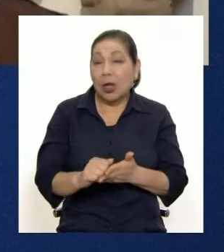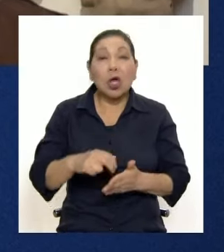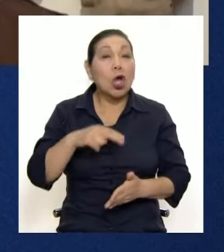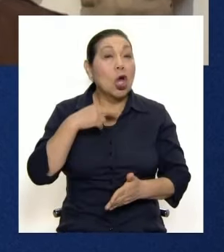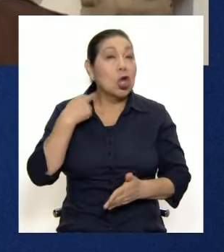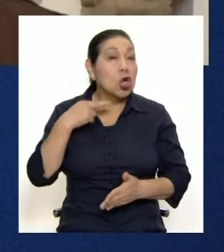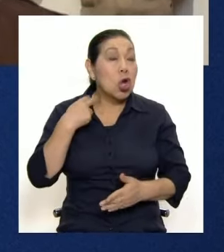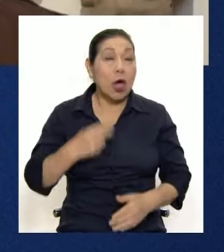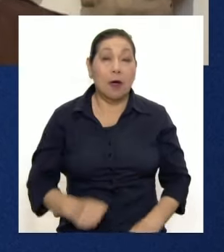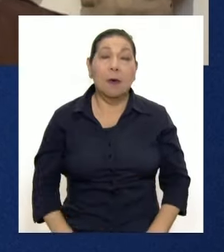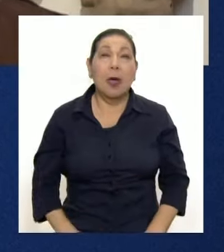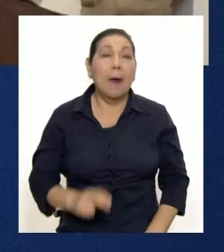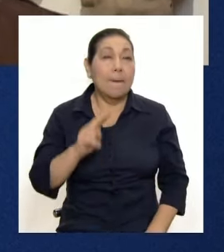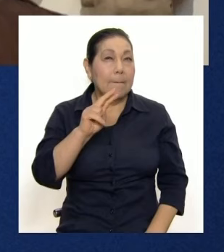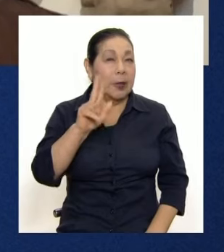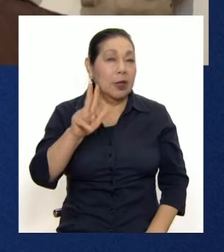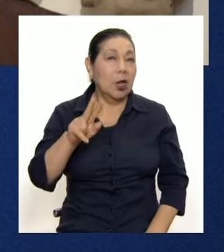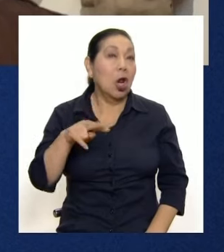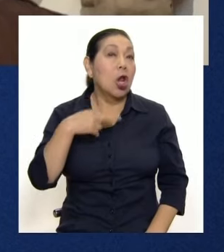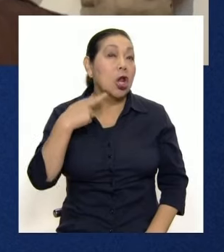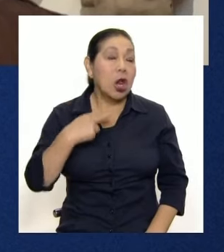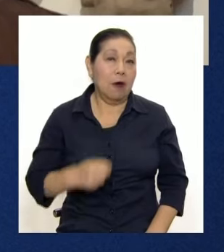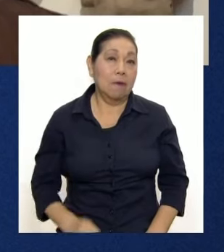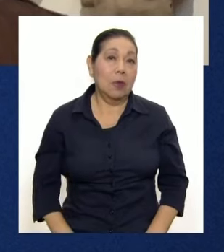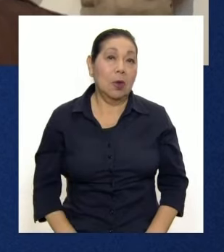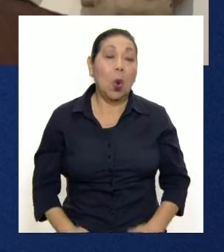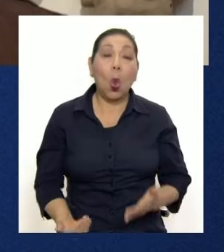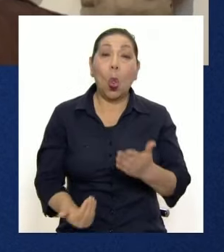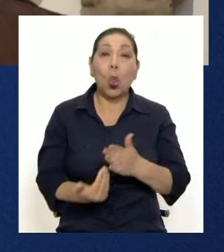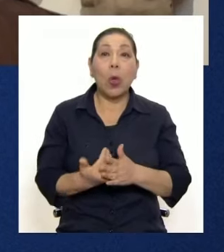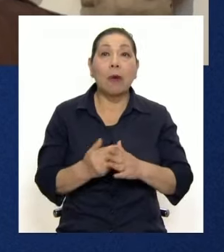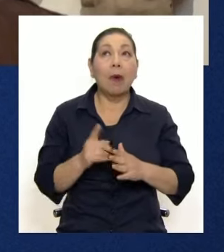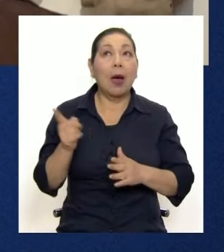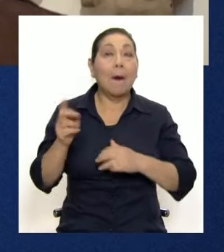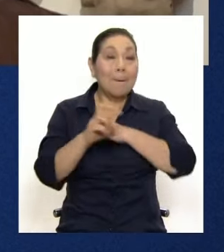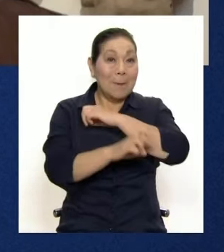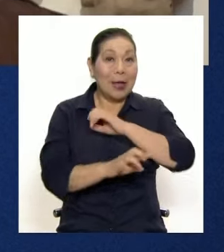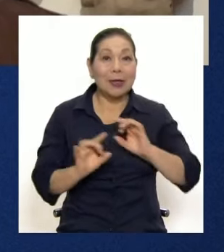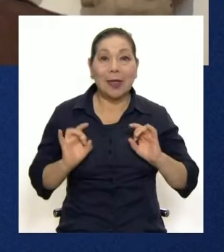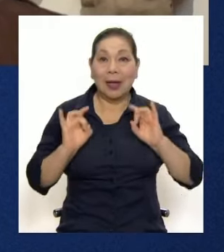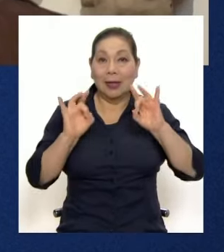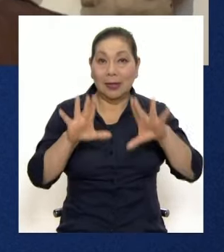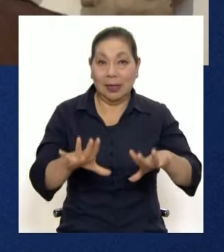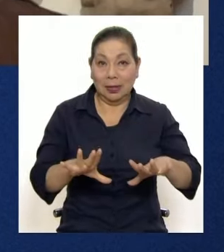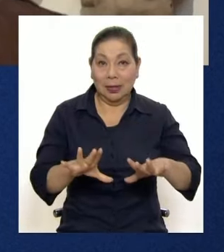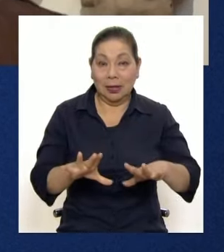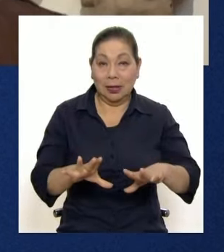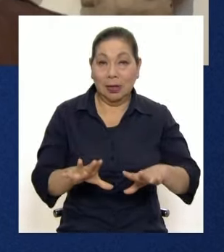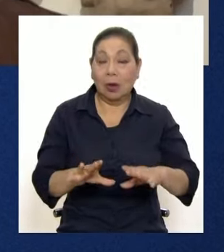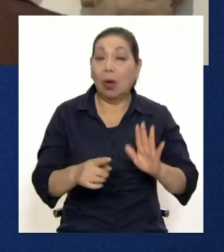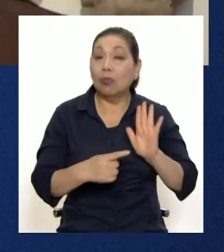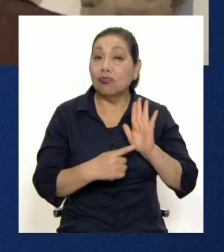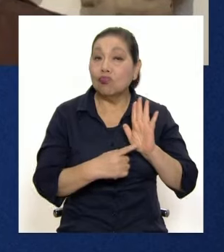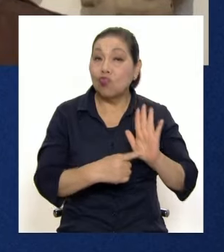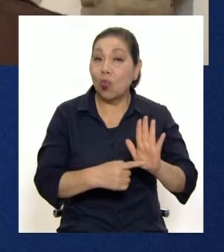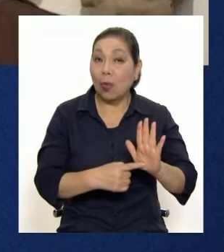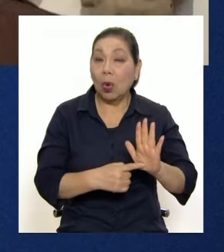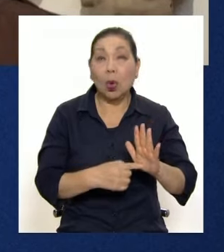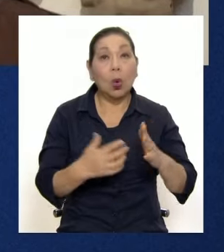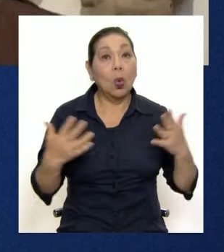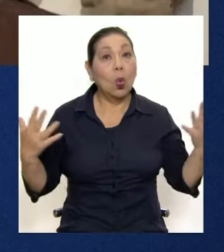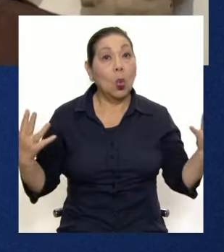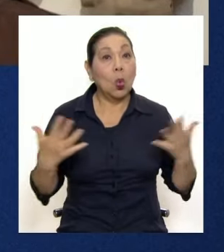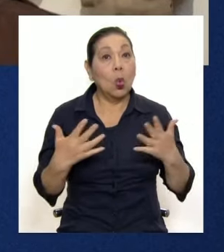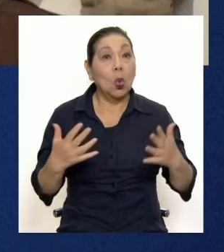noviembre el 23 de noviembre se inaugura en Australia en sidney una exposición magnífica